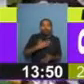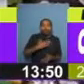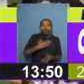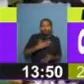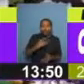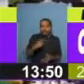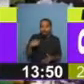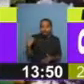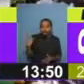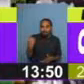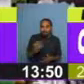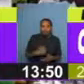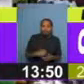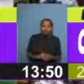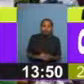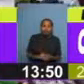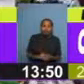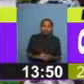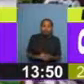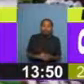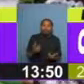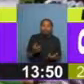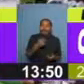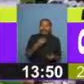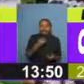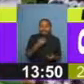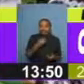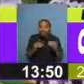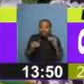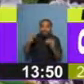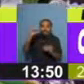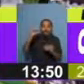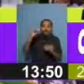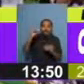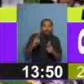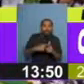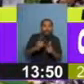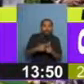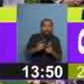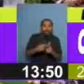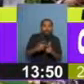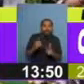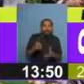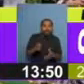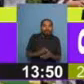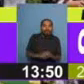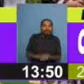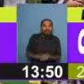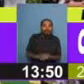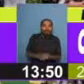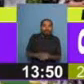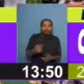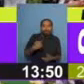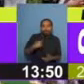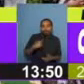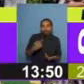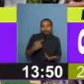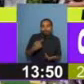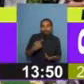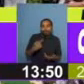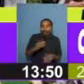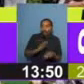todos aquellos que aspiran a un cargo público y es la responsabilidad de cada uno de los militantes